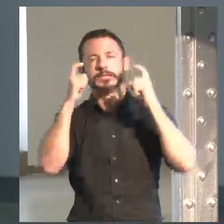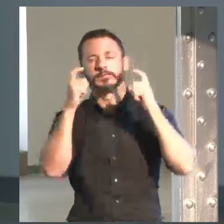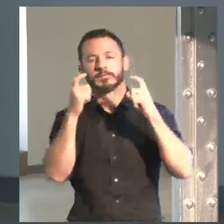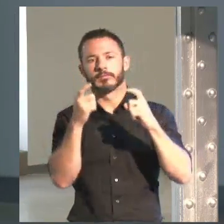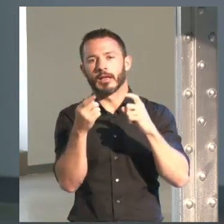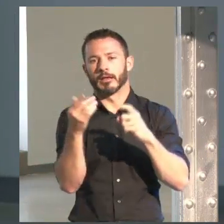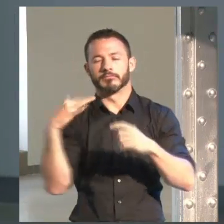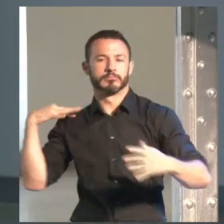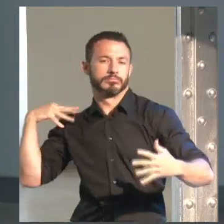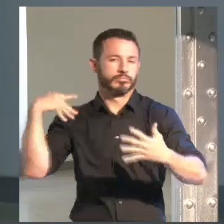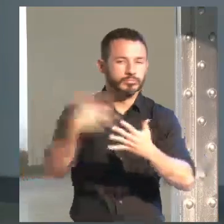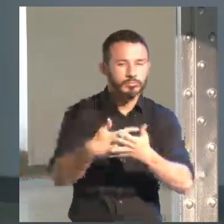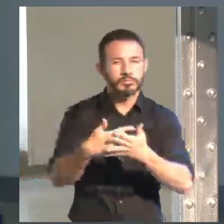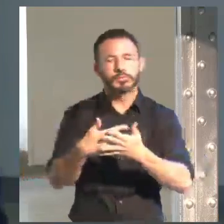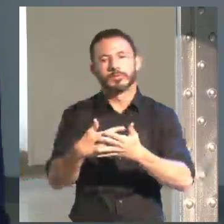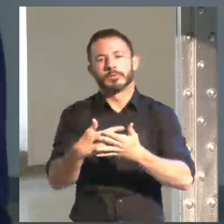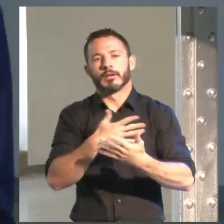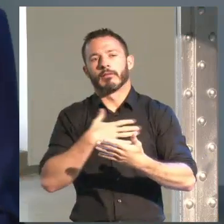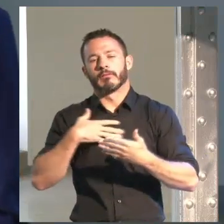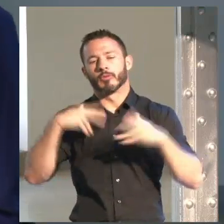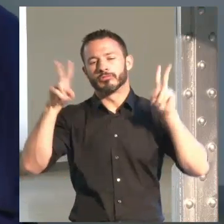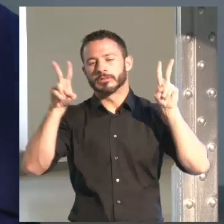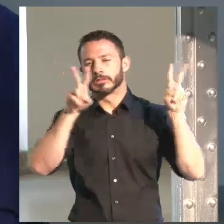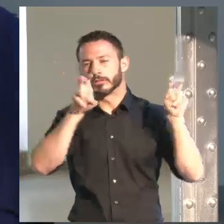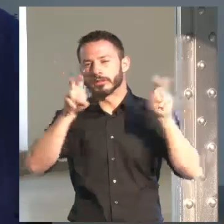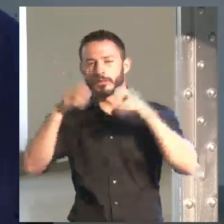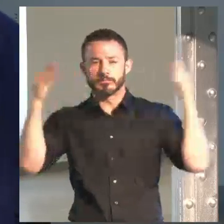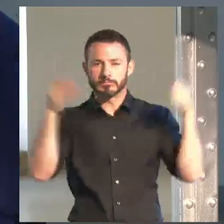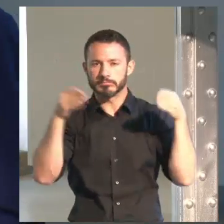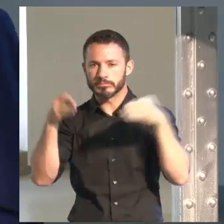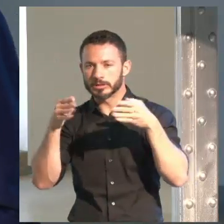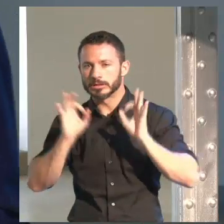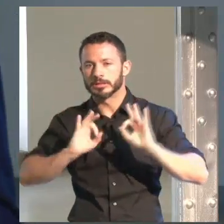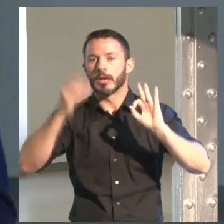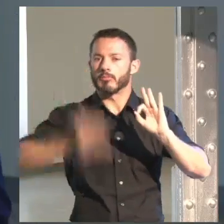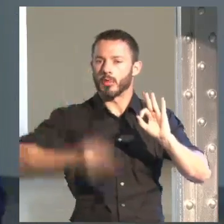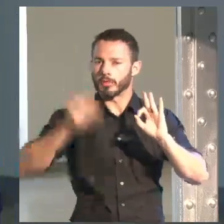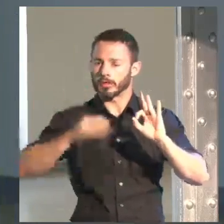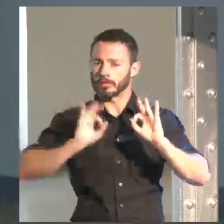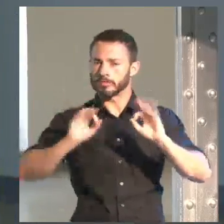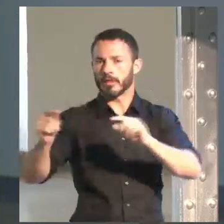los últimos años abordar aquellos temas que nos parecían centrales en el debate